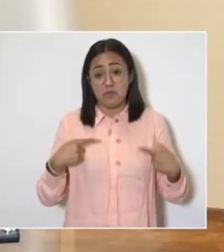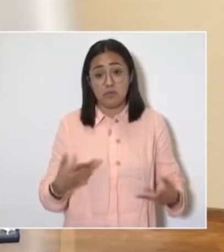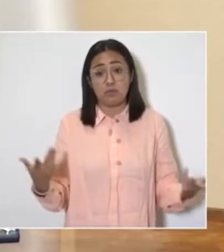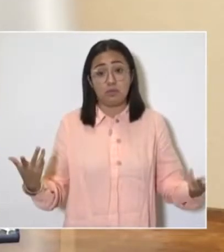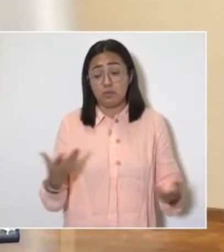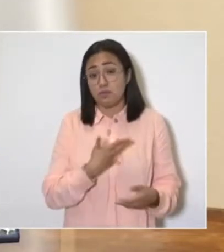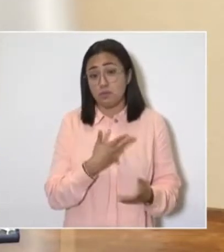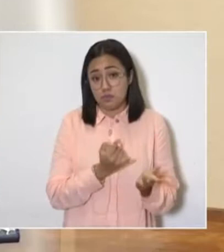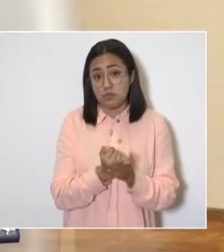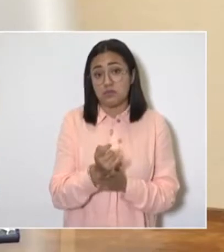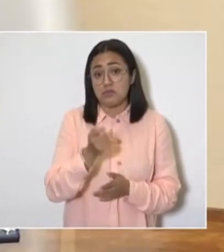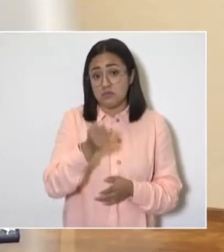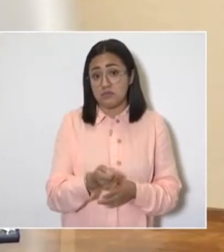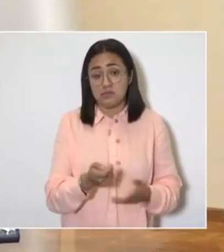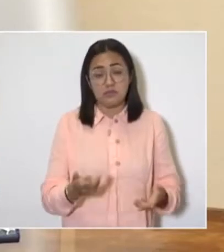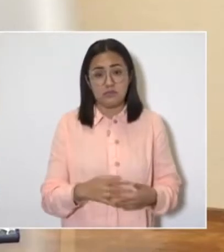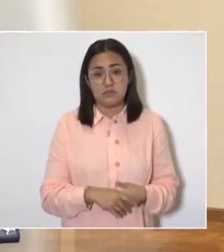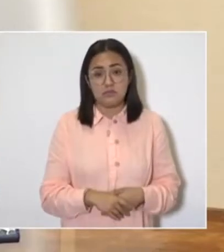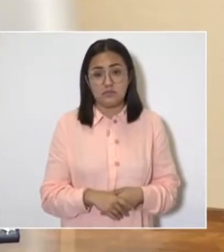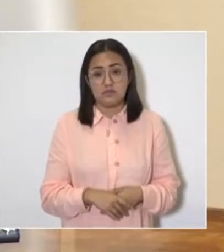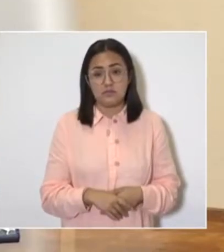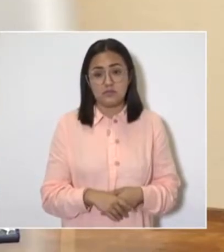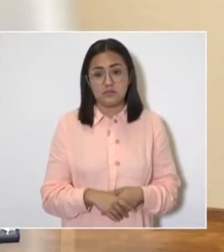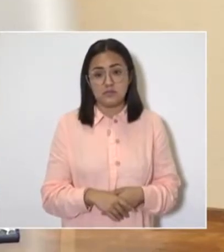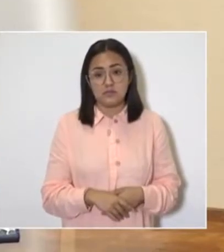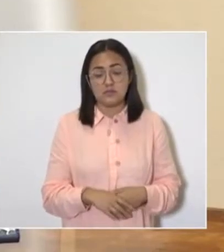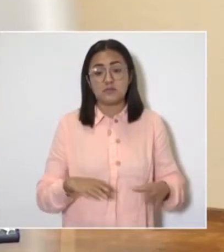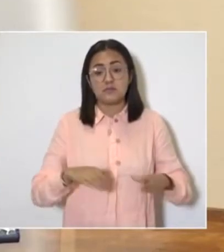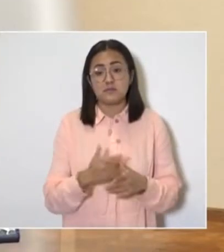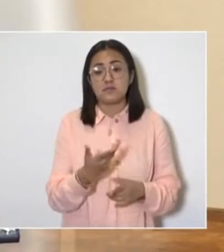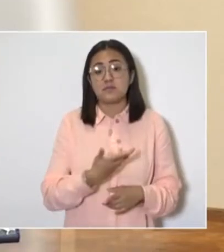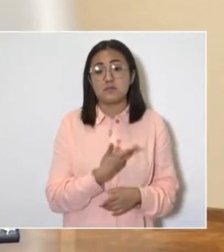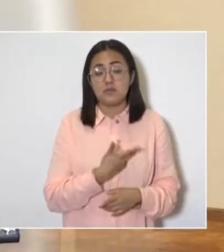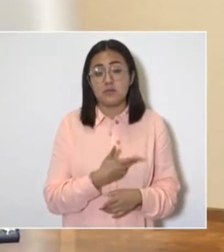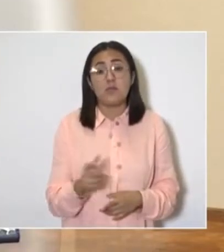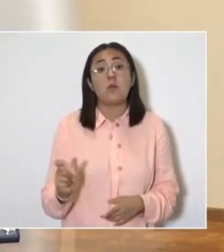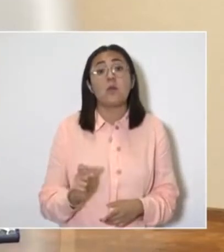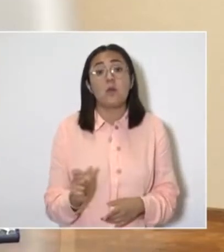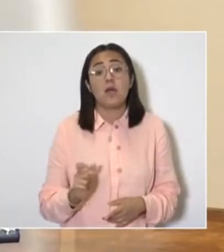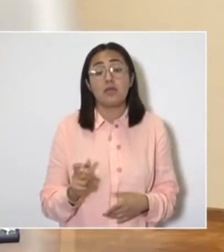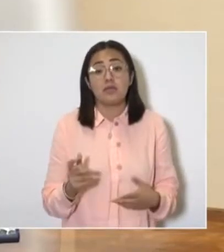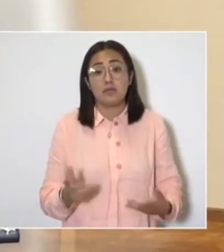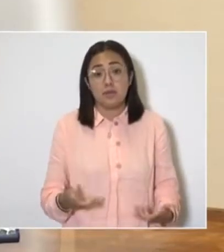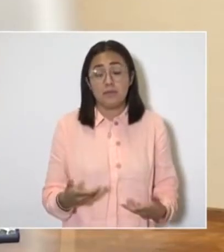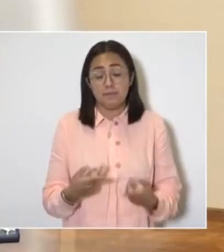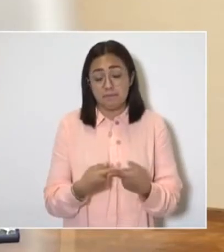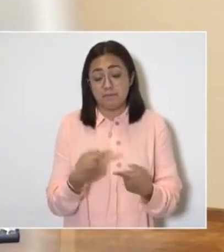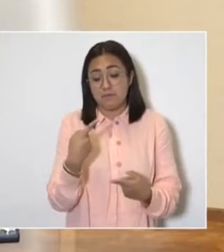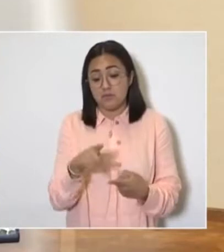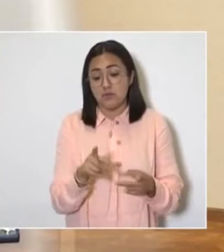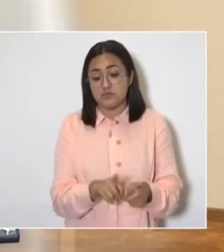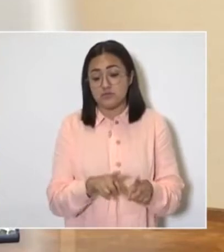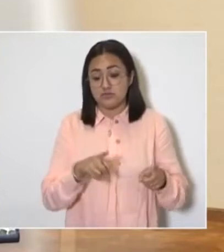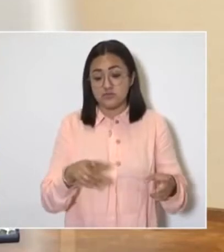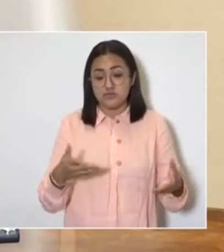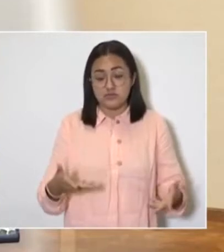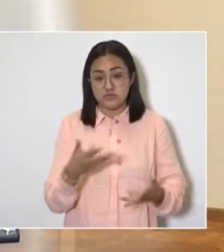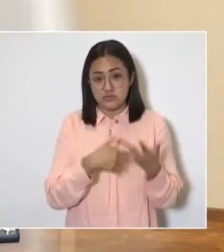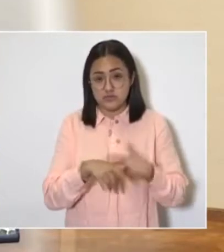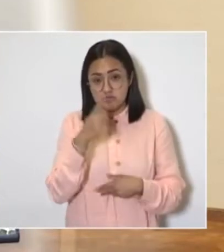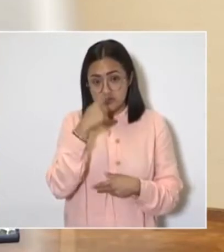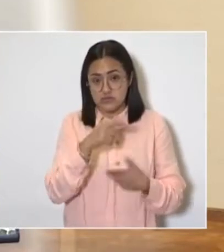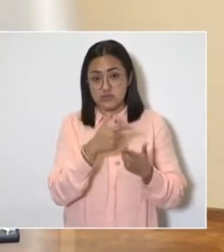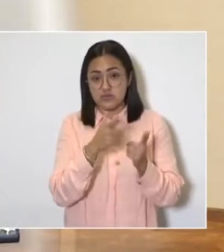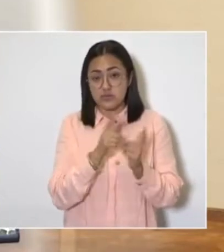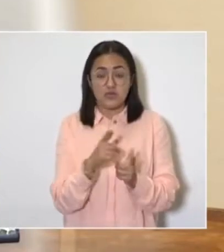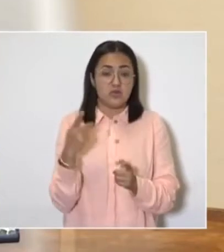que decidir por quién. La unidad se expresa en el momento en que se desarrollan procedimientos